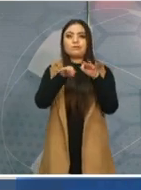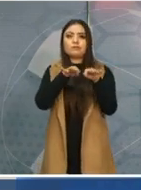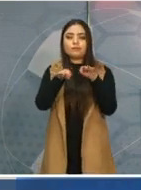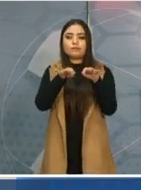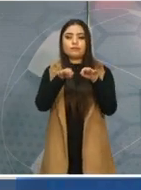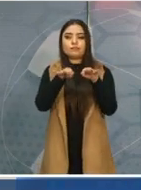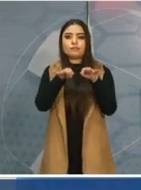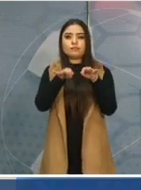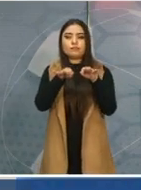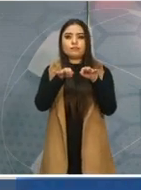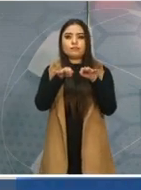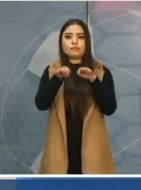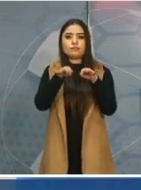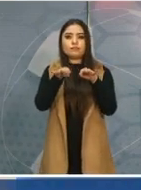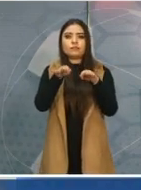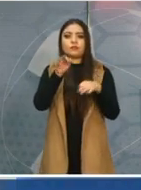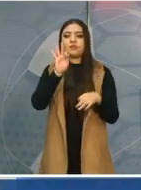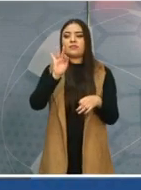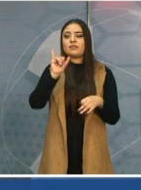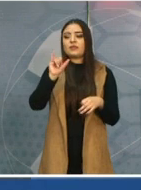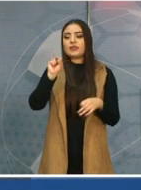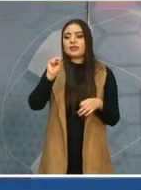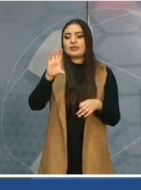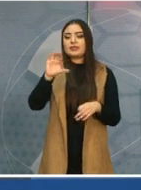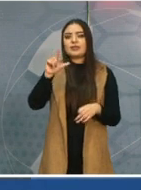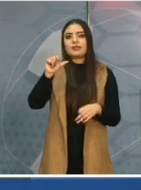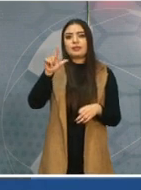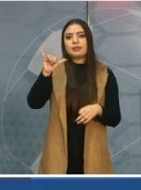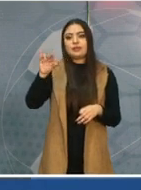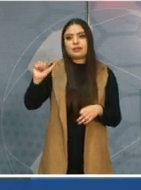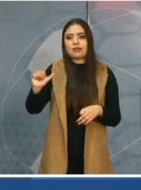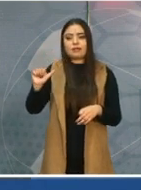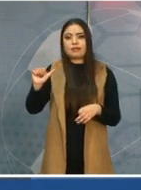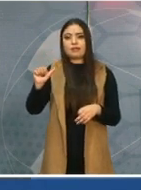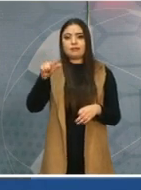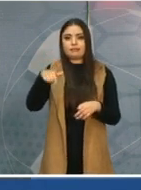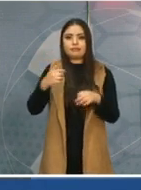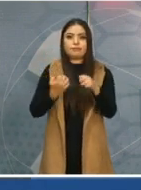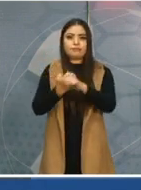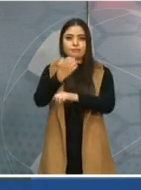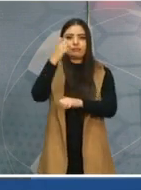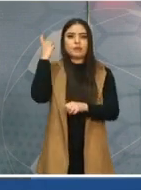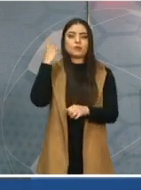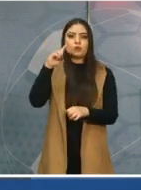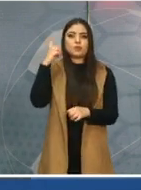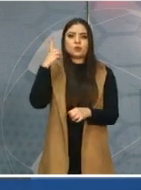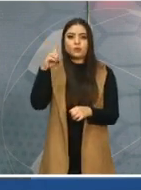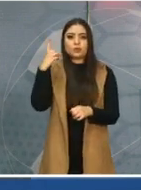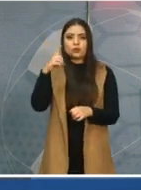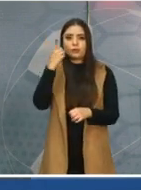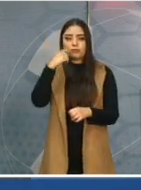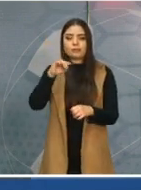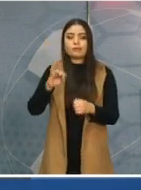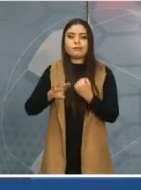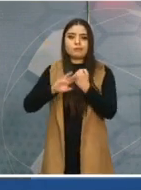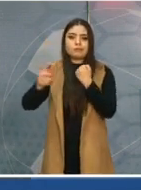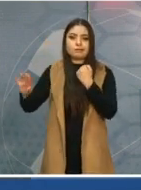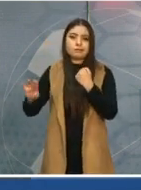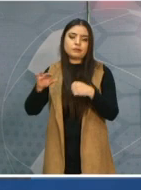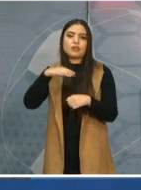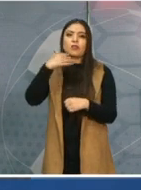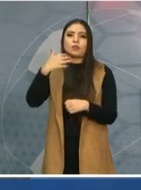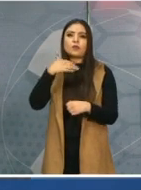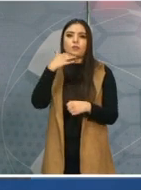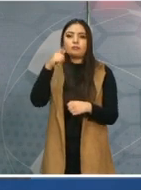fiscalía general del estado la fiscalía especializada en el combate a la corrupción desafortunadamente fallece héctor garcía rodríguez